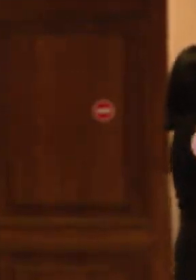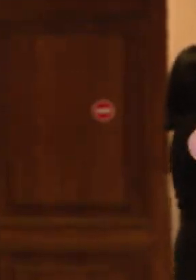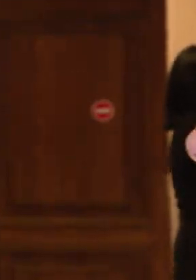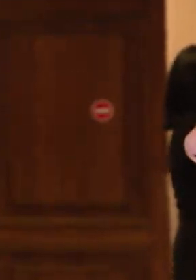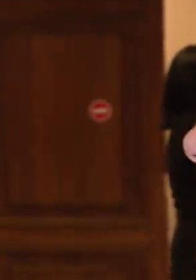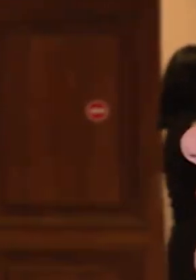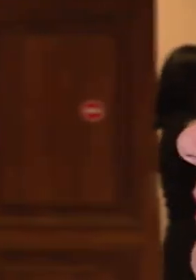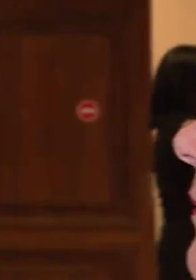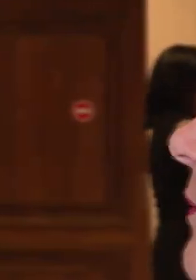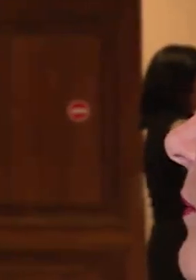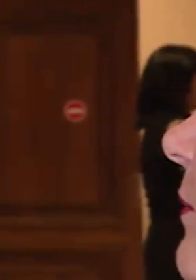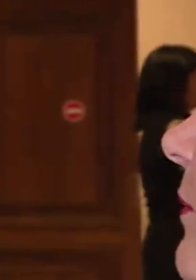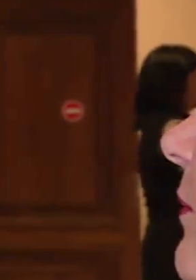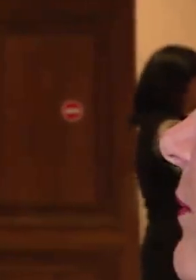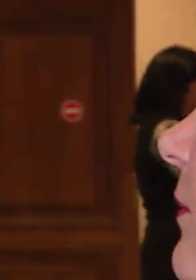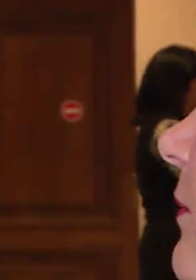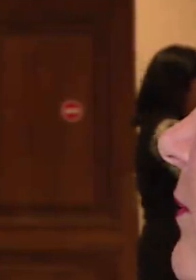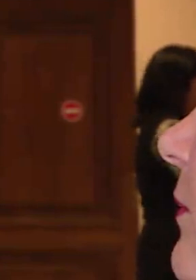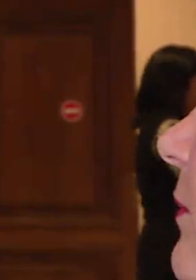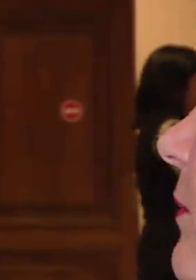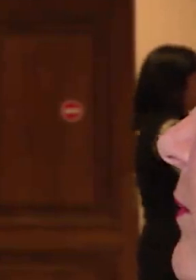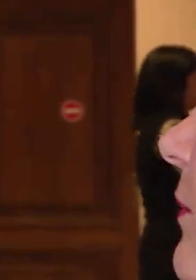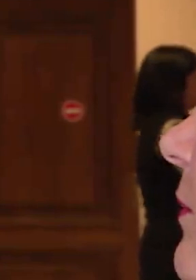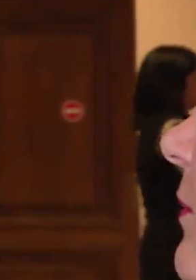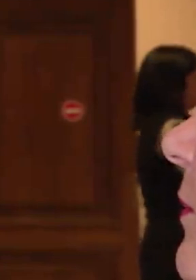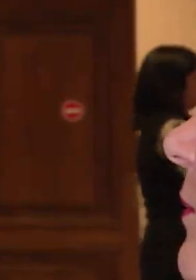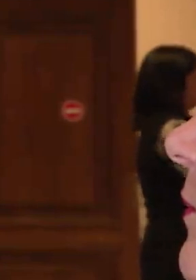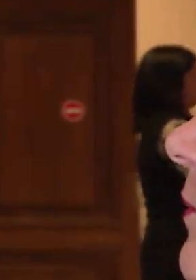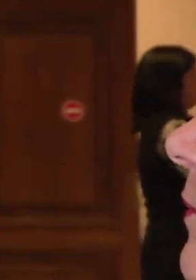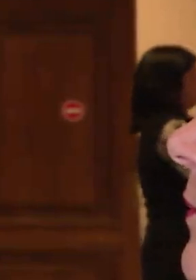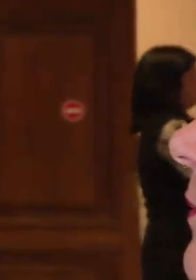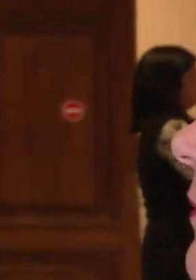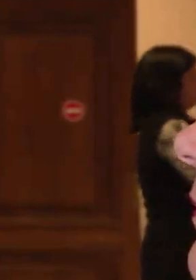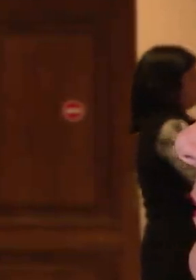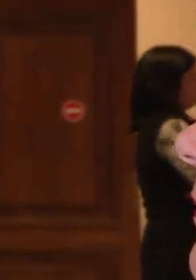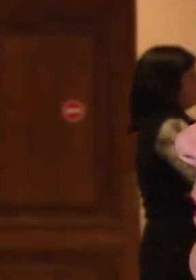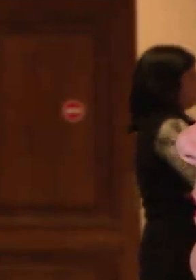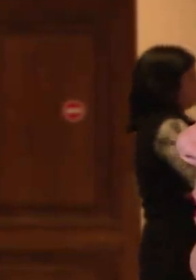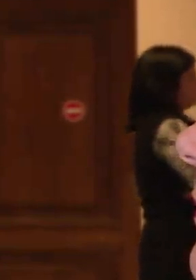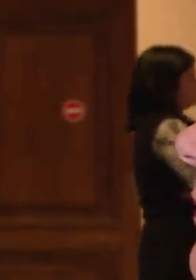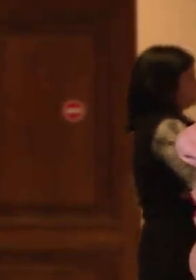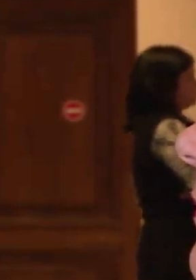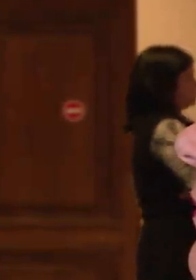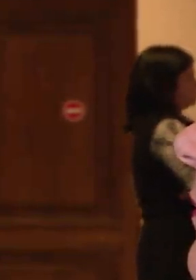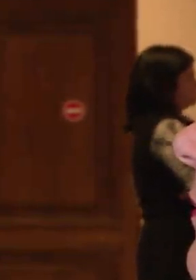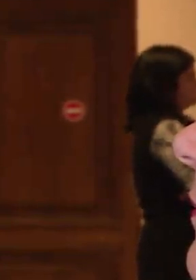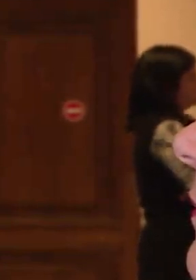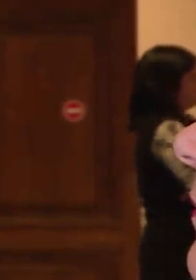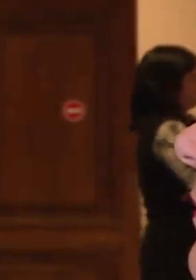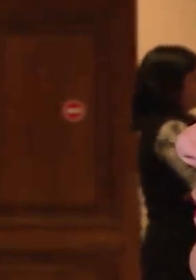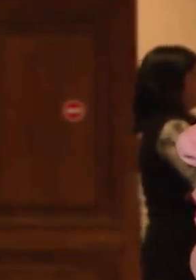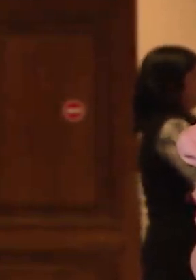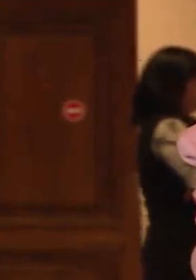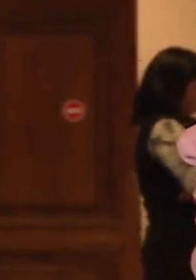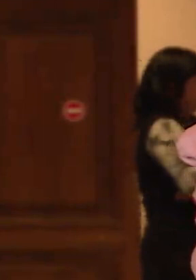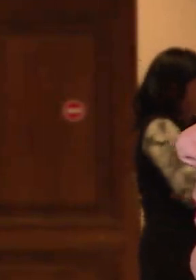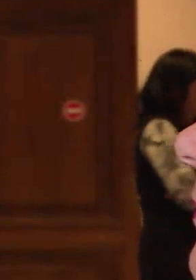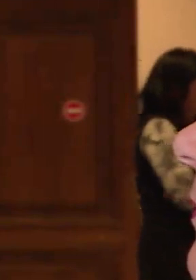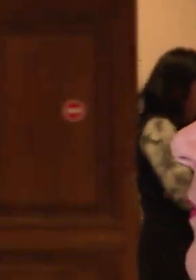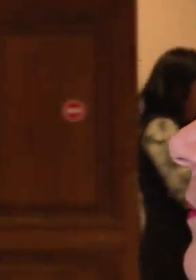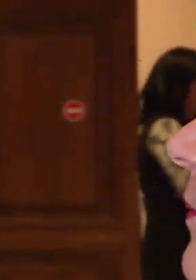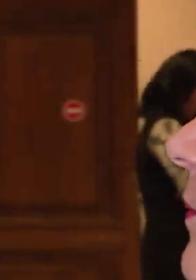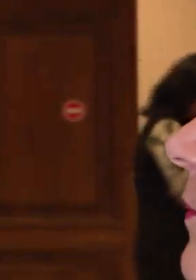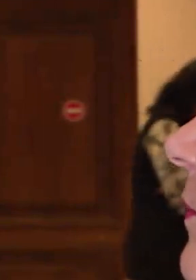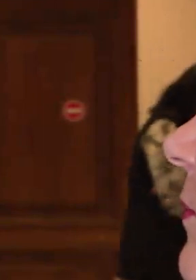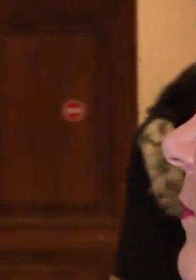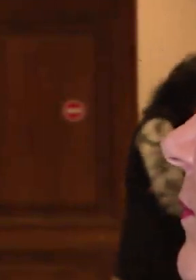la suspensión de la prescripción, es que no hagamos que un niño entre los 6 y los 18 años tenga que presentar la denuncia porque no está en posición de hacerlo, pero